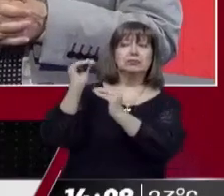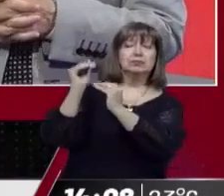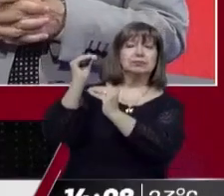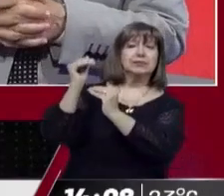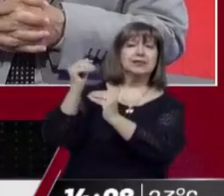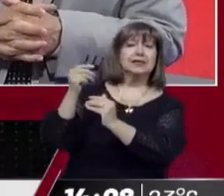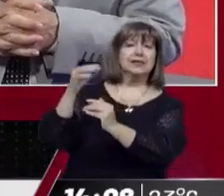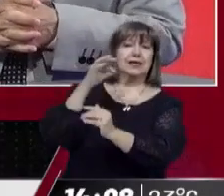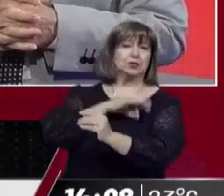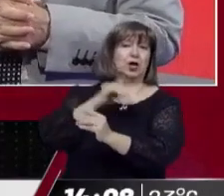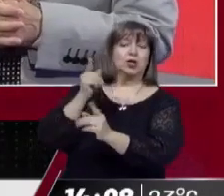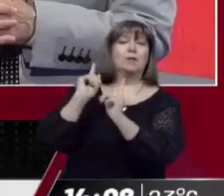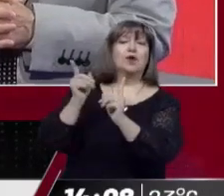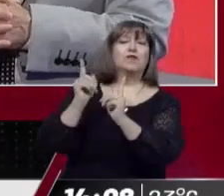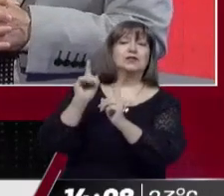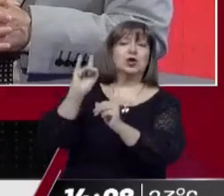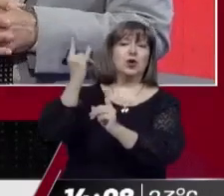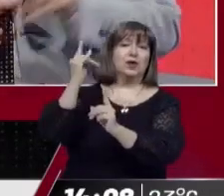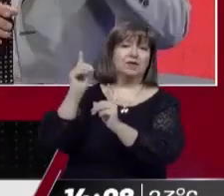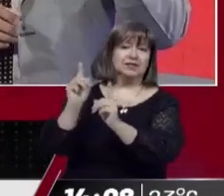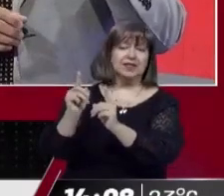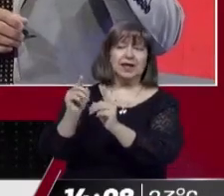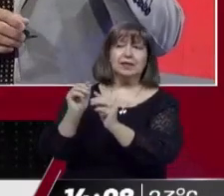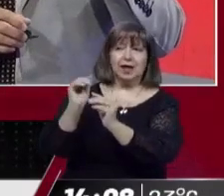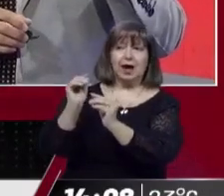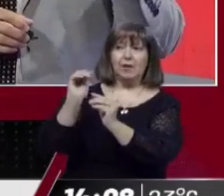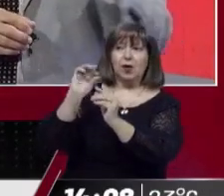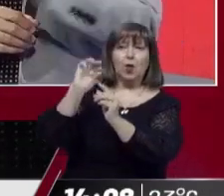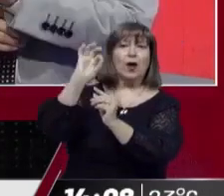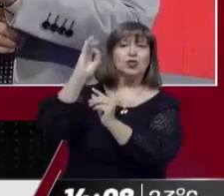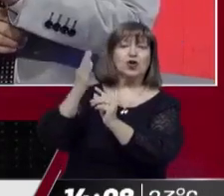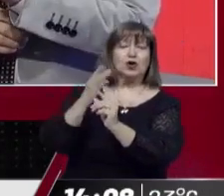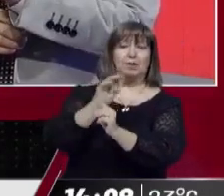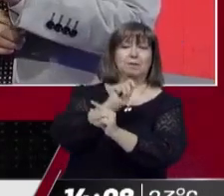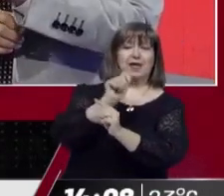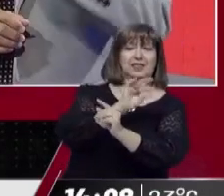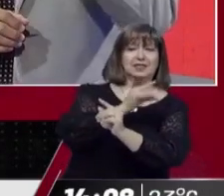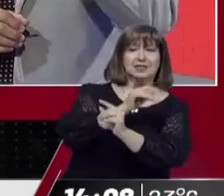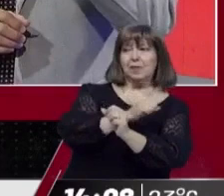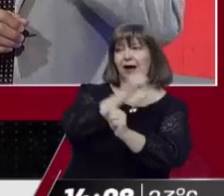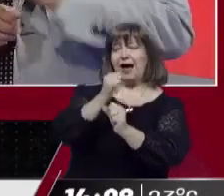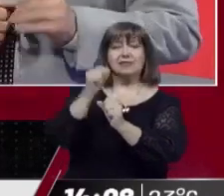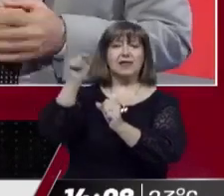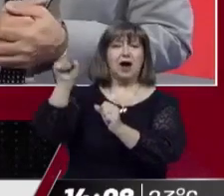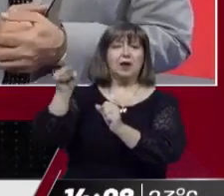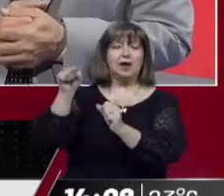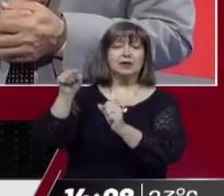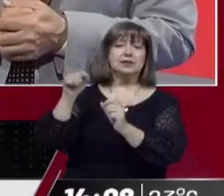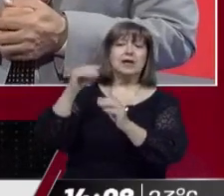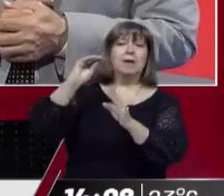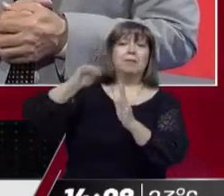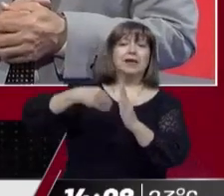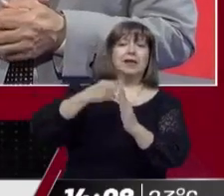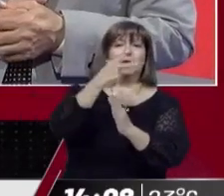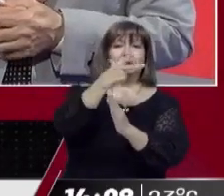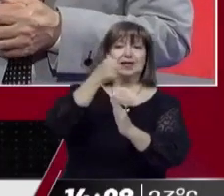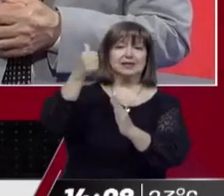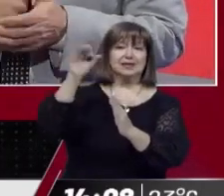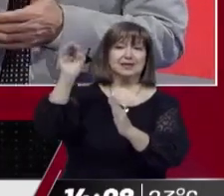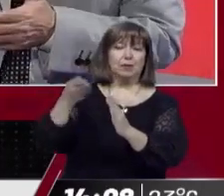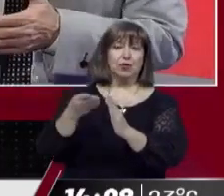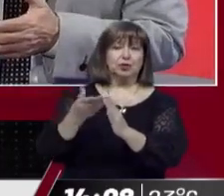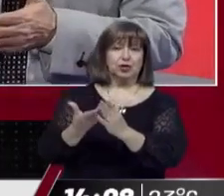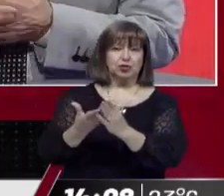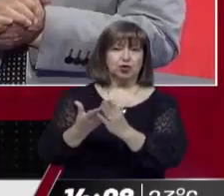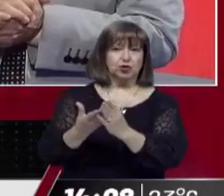salario de docentes universitarios, vamos a ver que desde diciembre esta parte perdieron 36% frente al poder